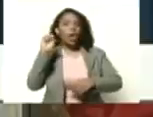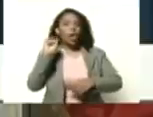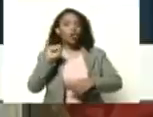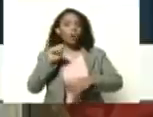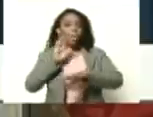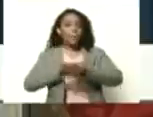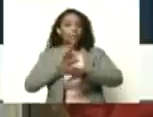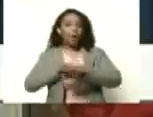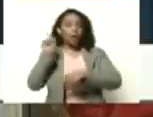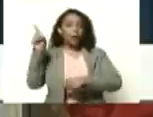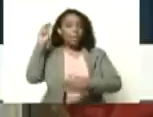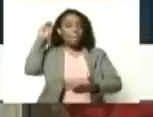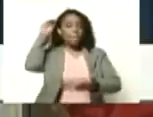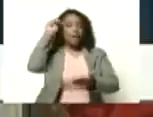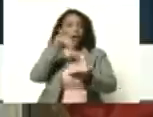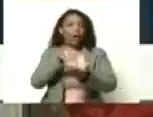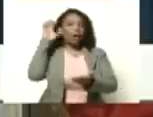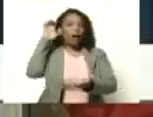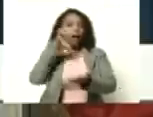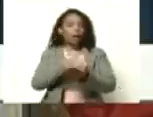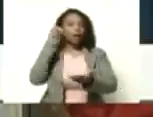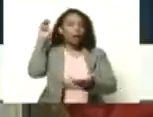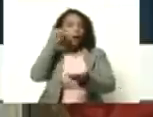maracay estado aragua